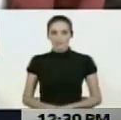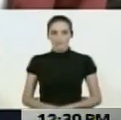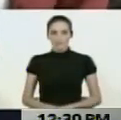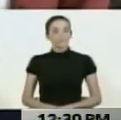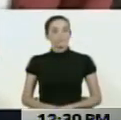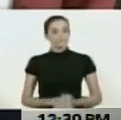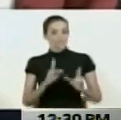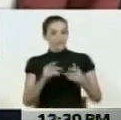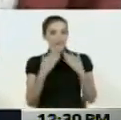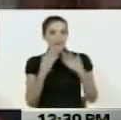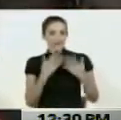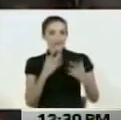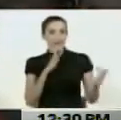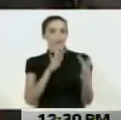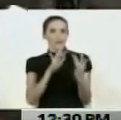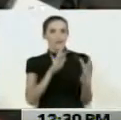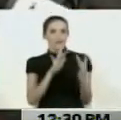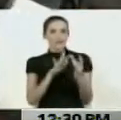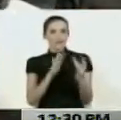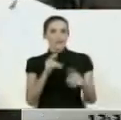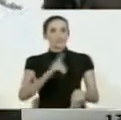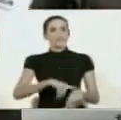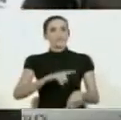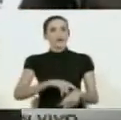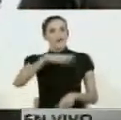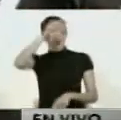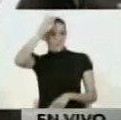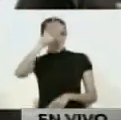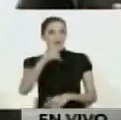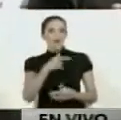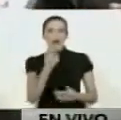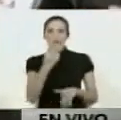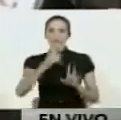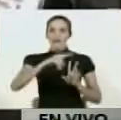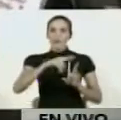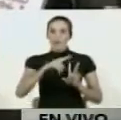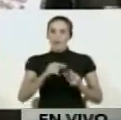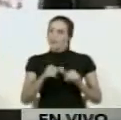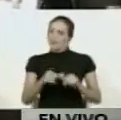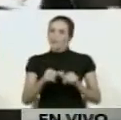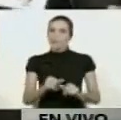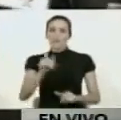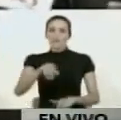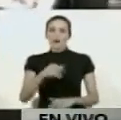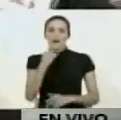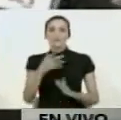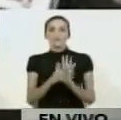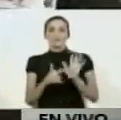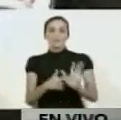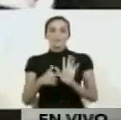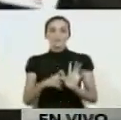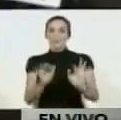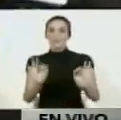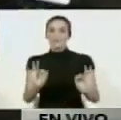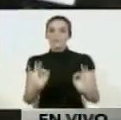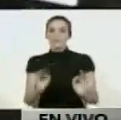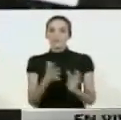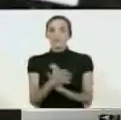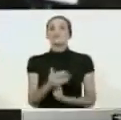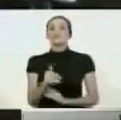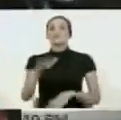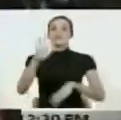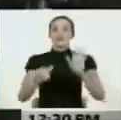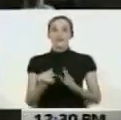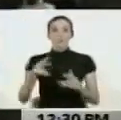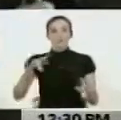Bien, muchísimas gracias por el contacto a esta hora, Barry. Efectivamente, Venezolana de Televisión continúa con esta cobertura especial del 15º